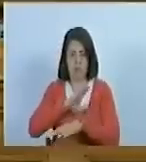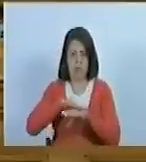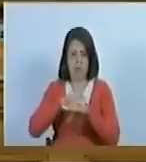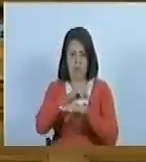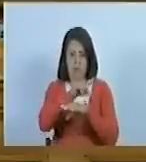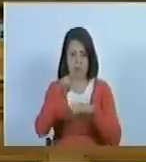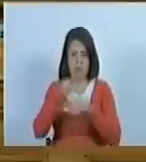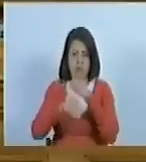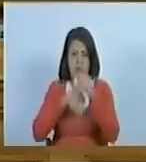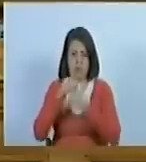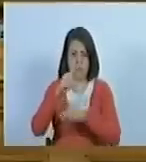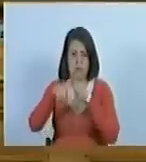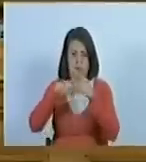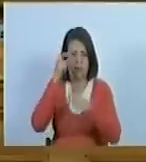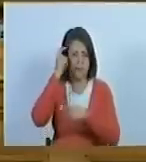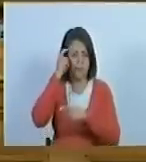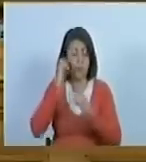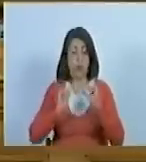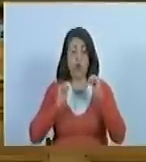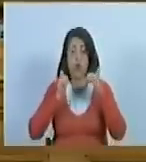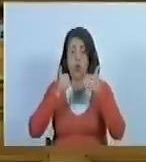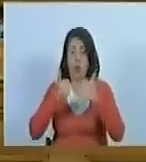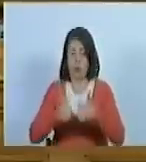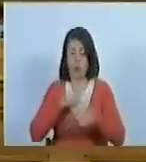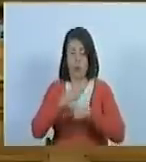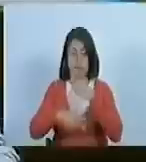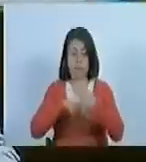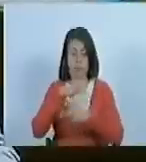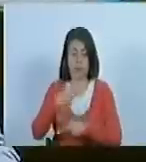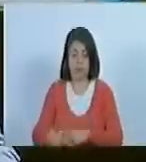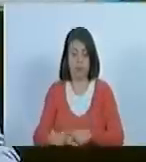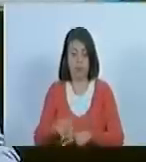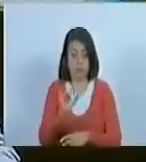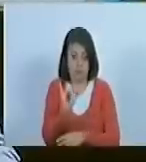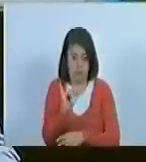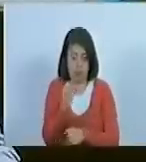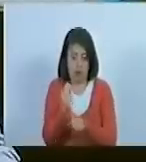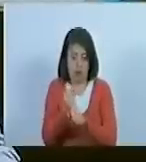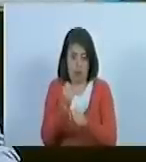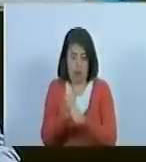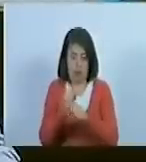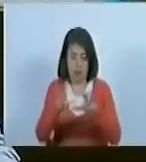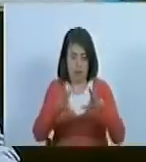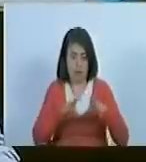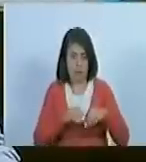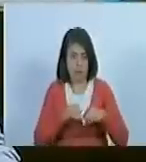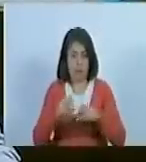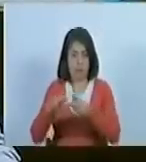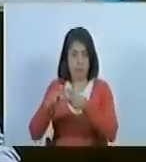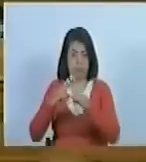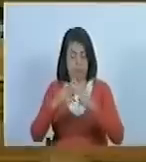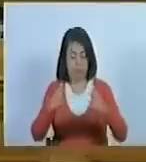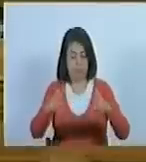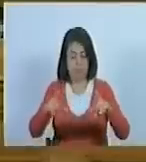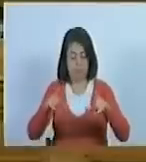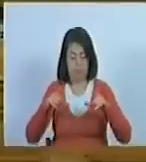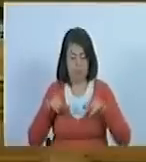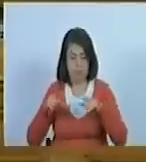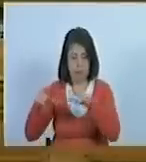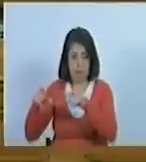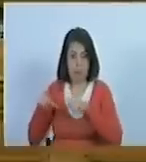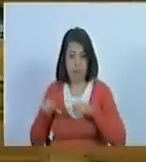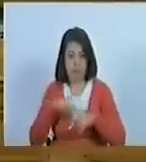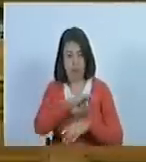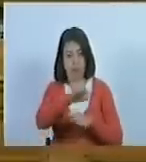que al día siguiente inicie el proceso propiamente de recepción de credenciales de las